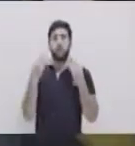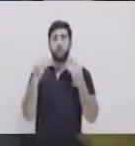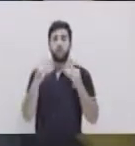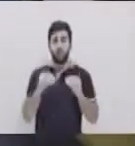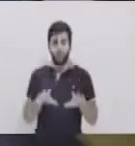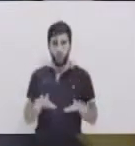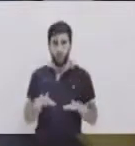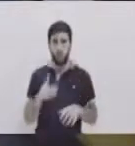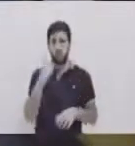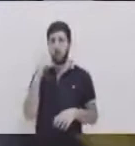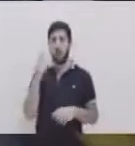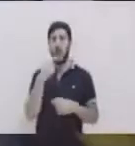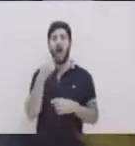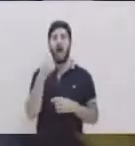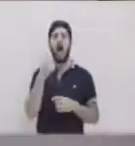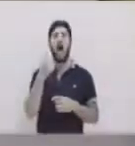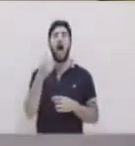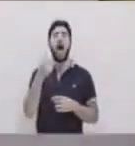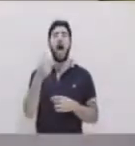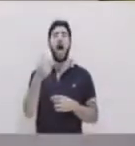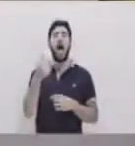hacemos